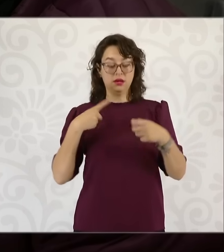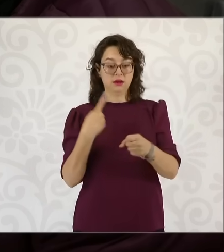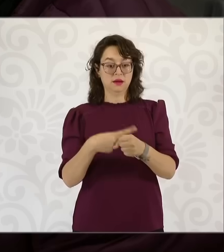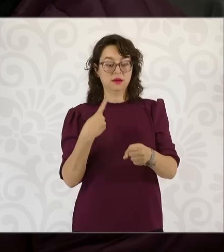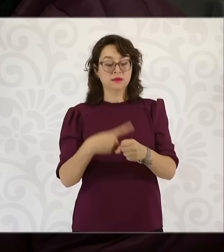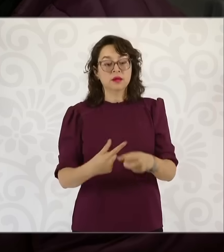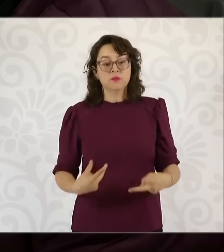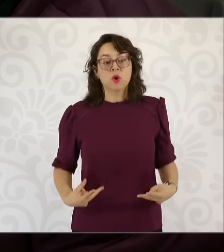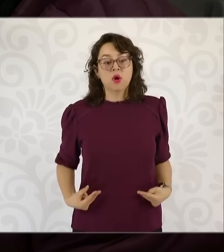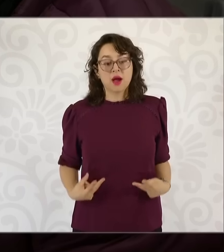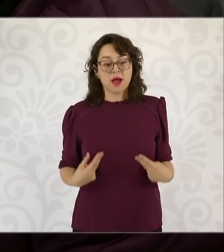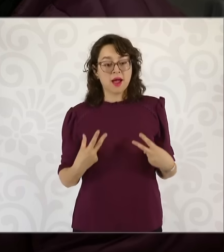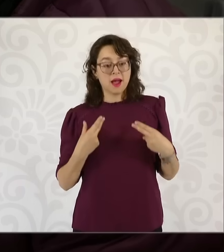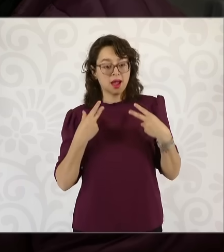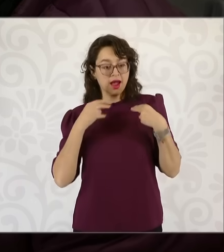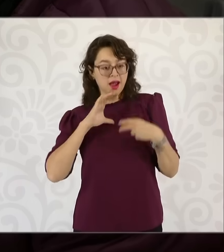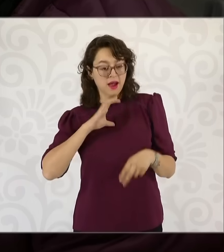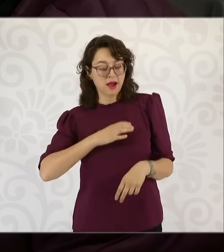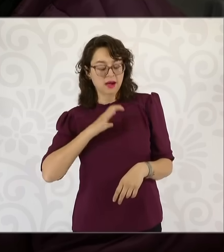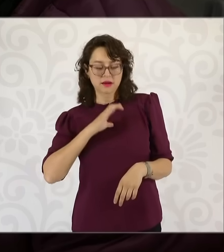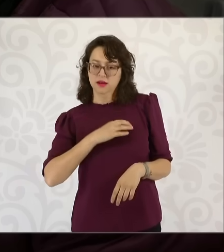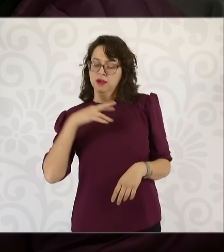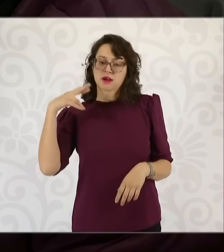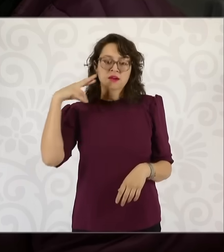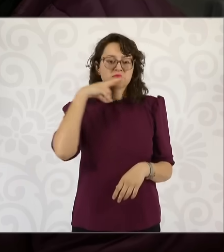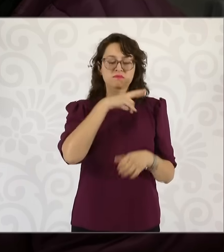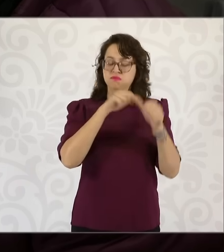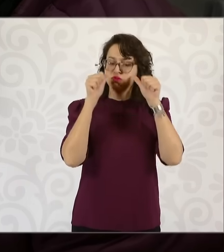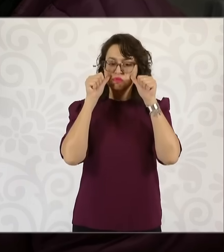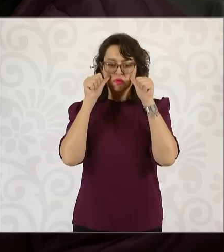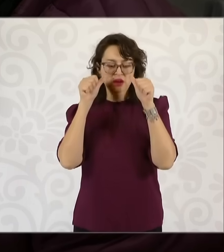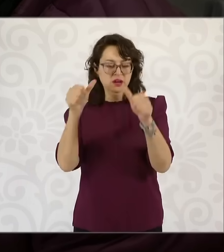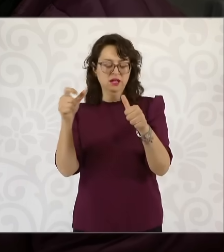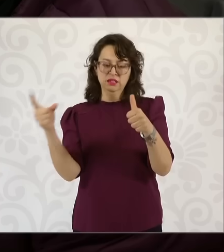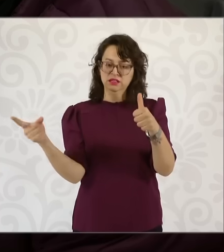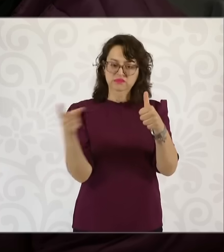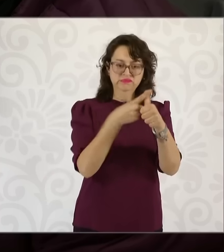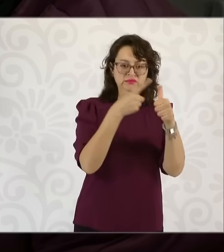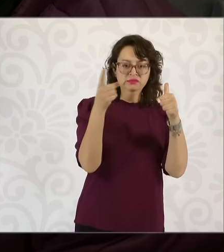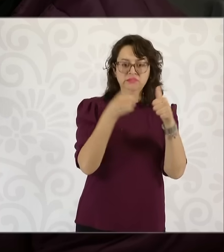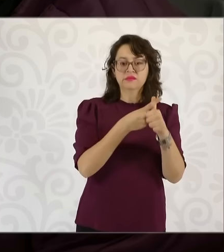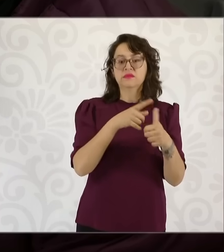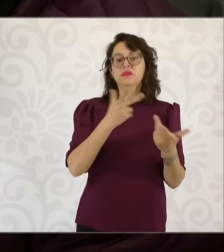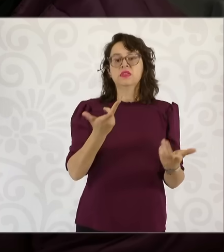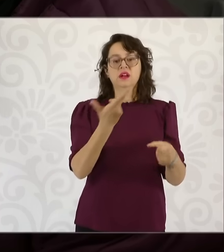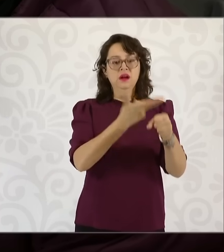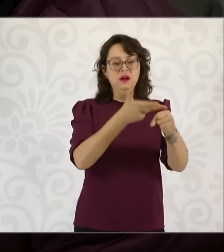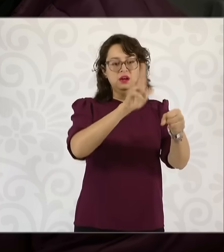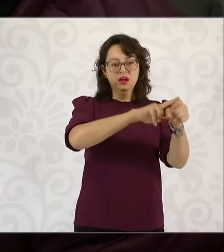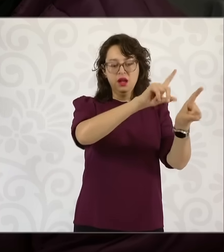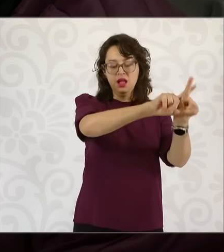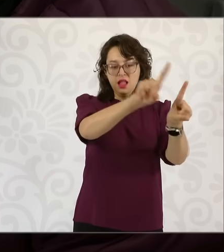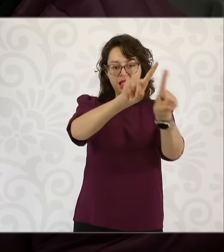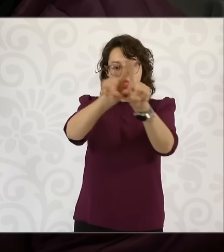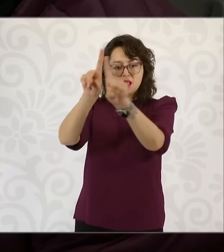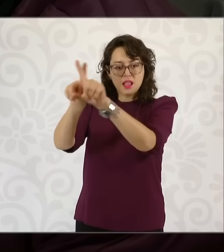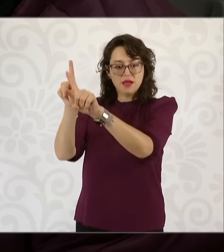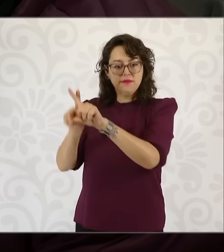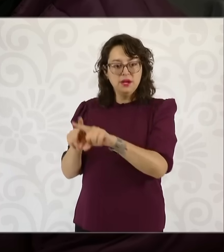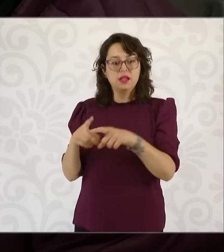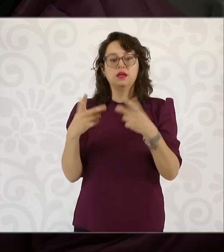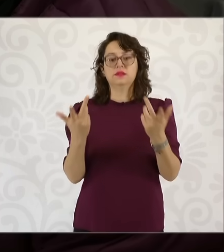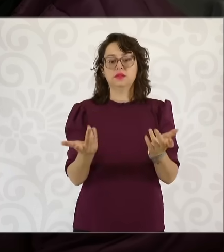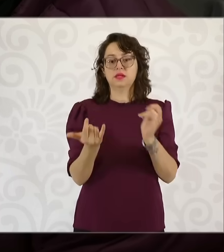con cáncer, elección de pacientes entre diferentes hospitales para sus consultas y simplificar